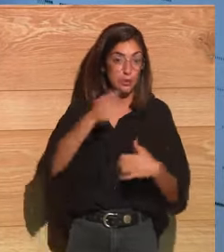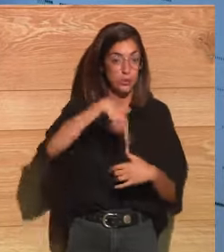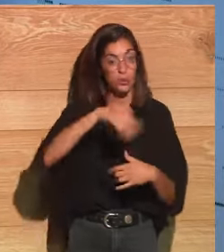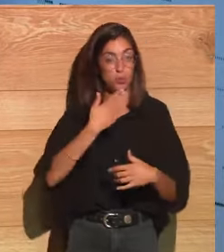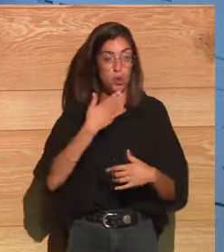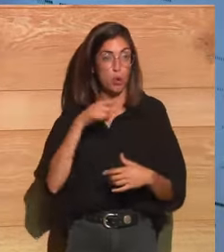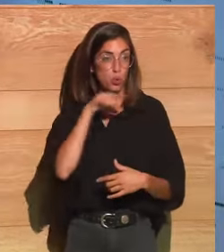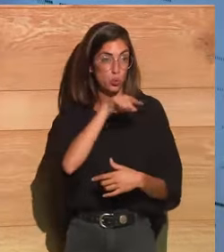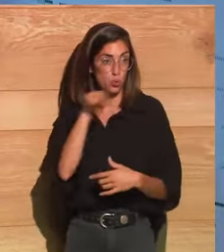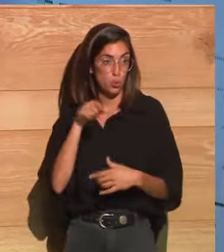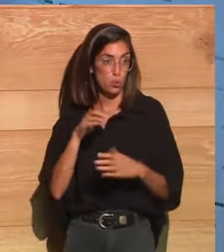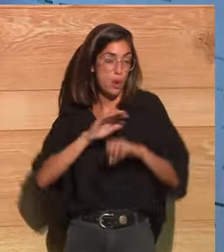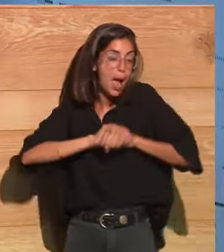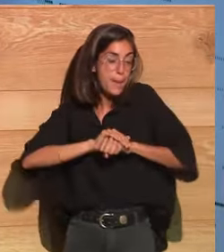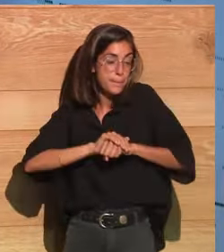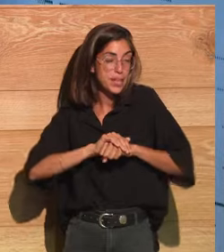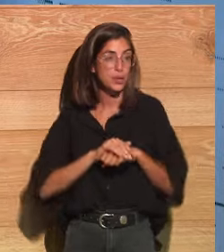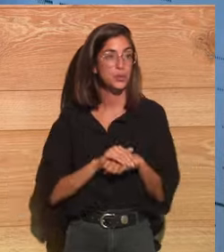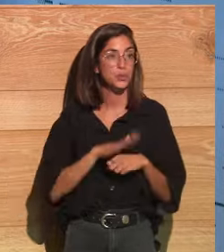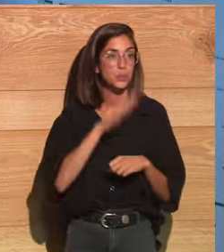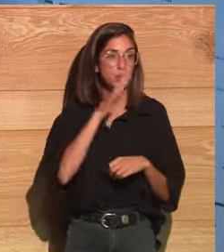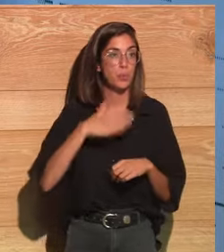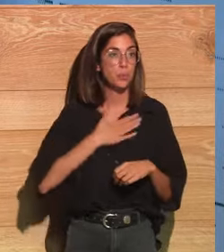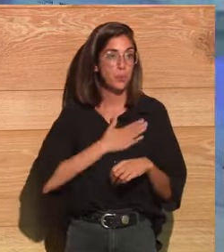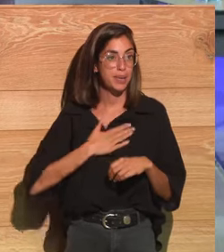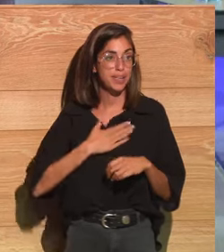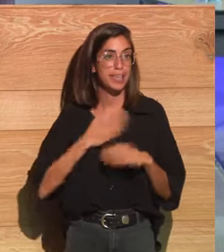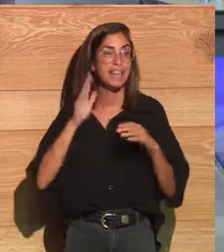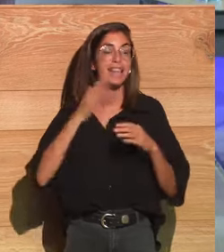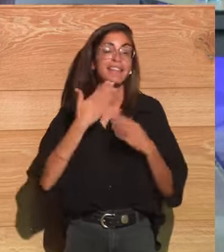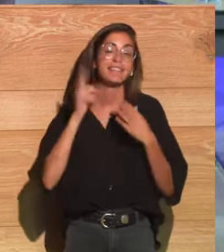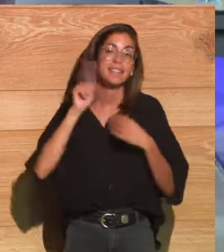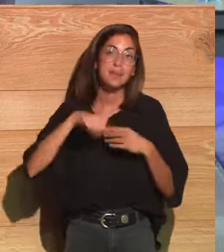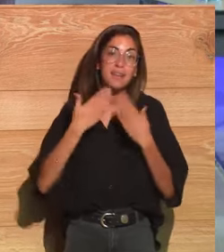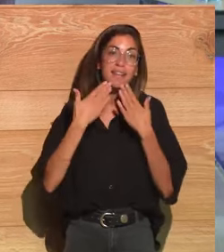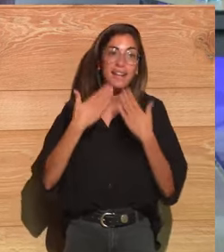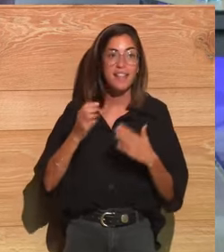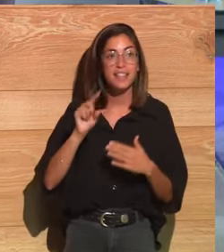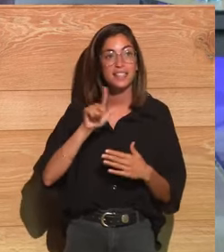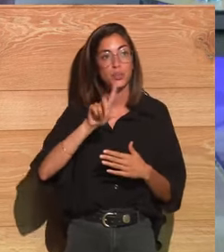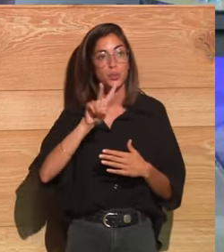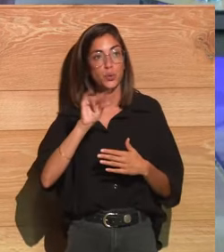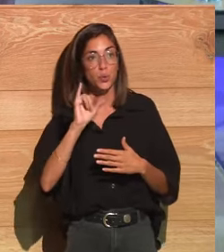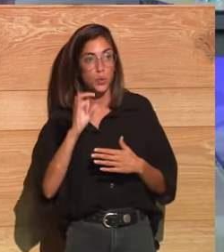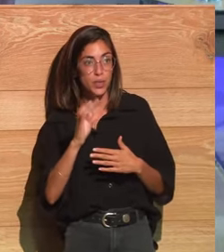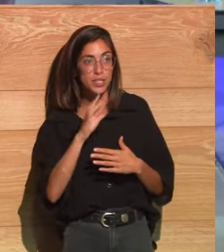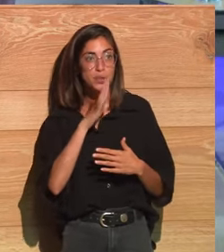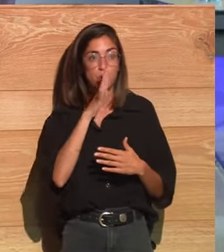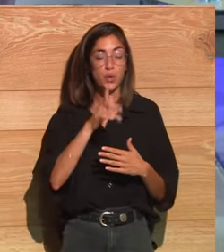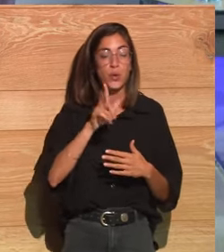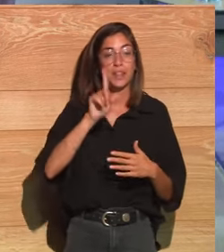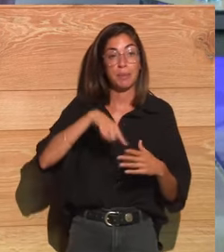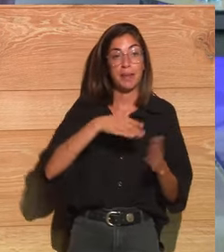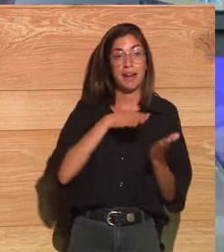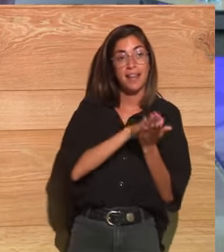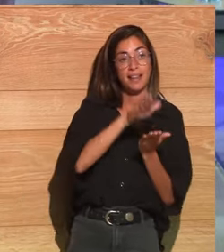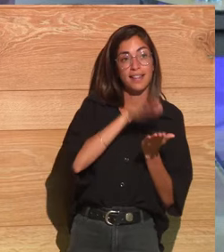en conversación. Es un placer que estéis aquí. Gracias, Luis, por acompañarme en un momento tan especial, y a la editorial Destino por el apoyo